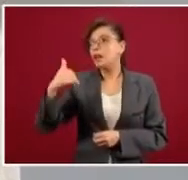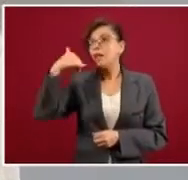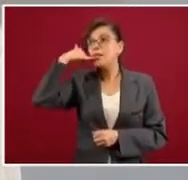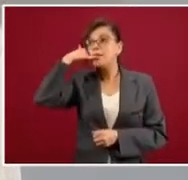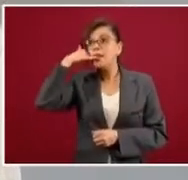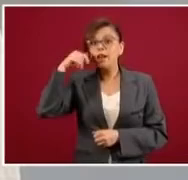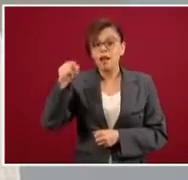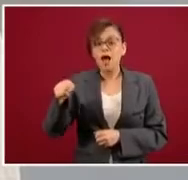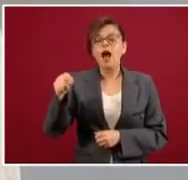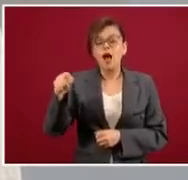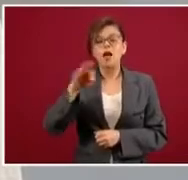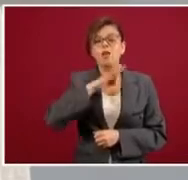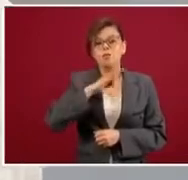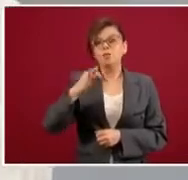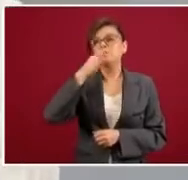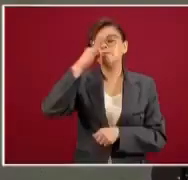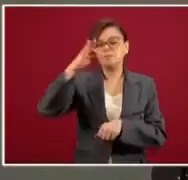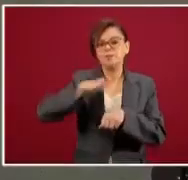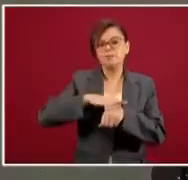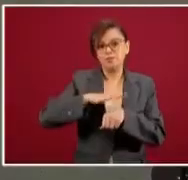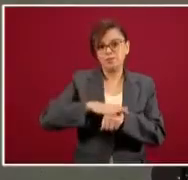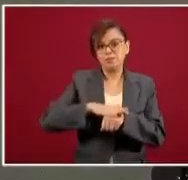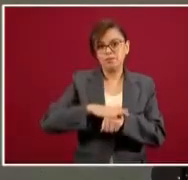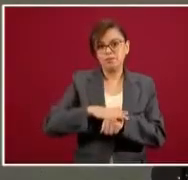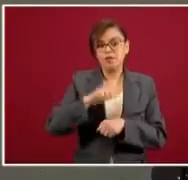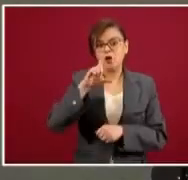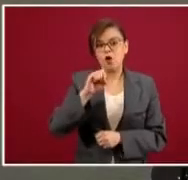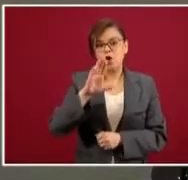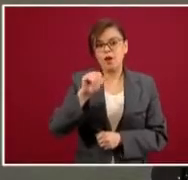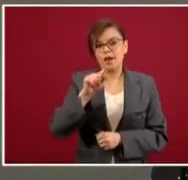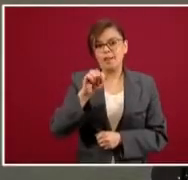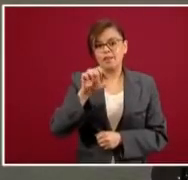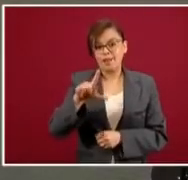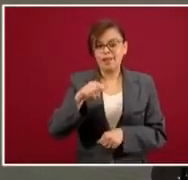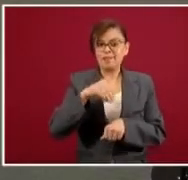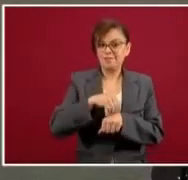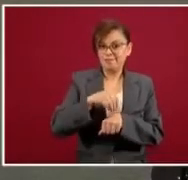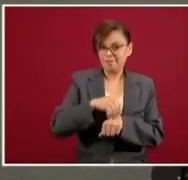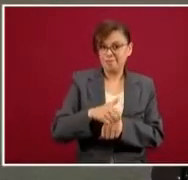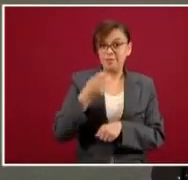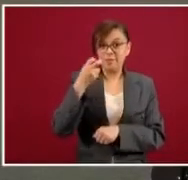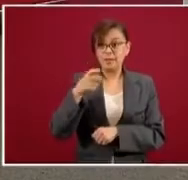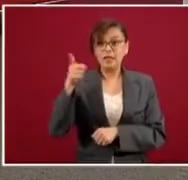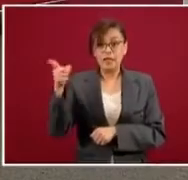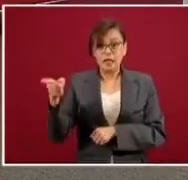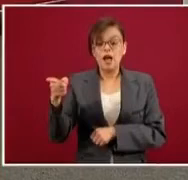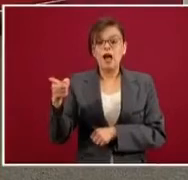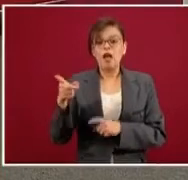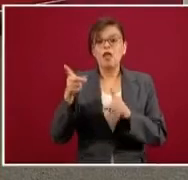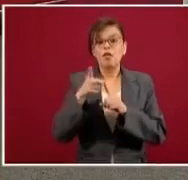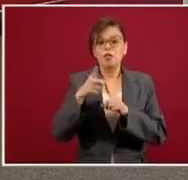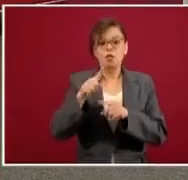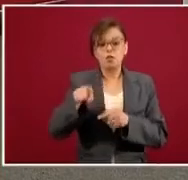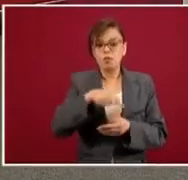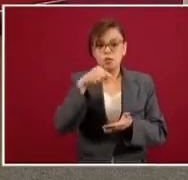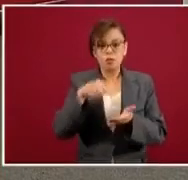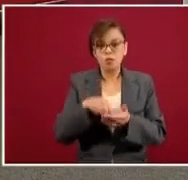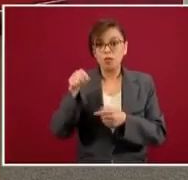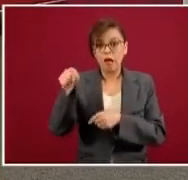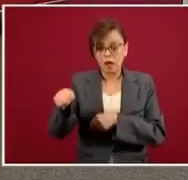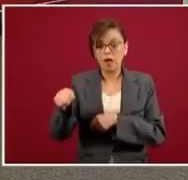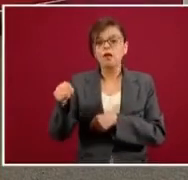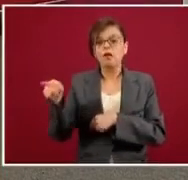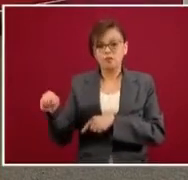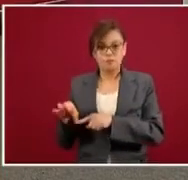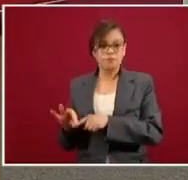al Locatel, al número de Locatel, y Locatel hace la transferencia a la unidad especializada de